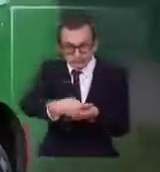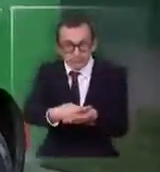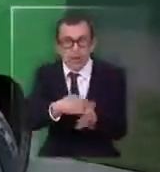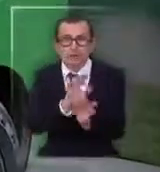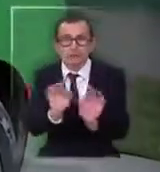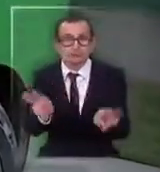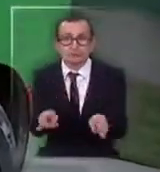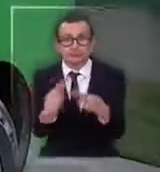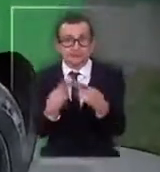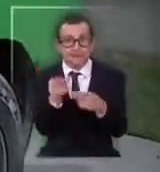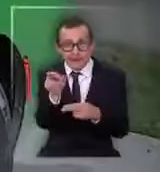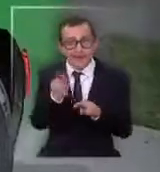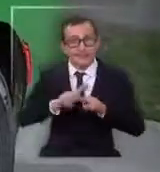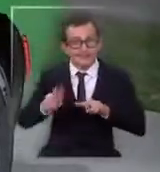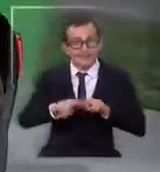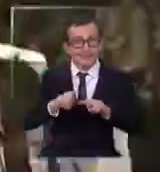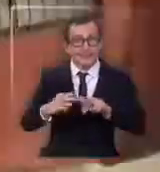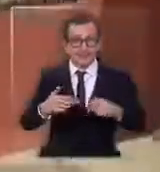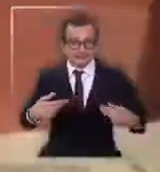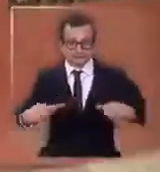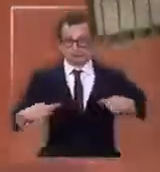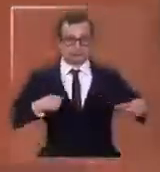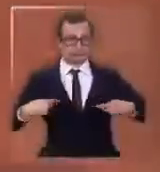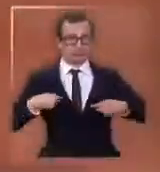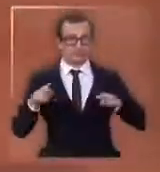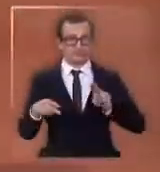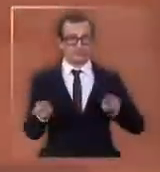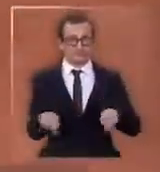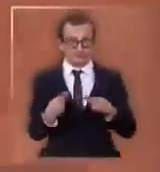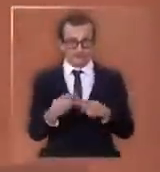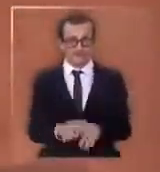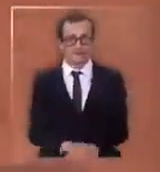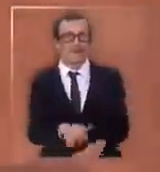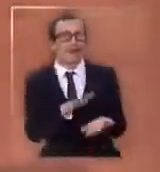les pasa absolutamente nada. Está hecha para la función policial.